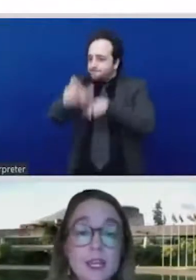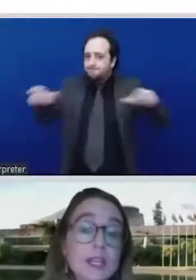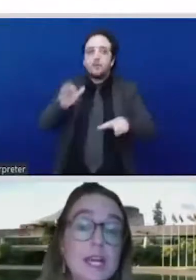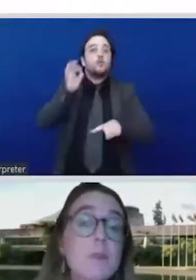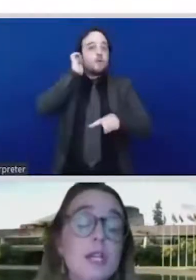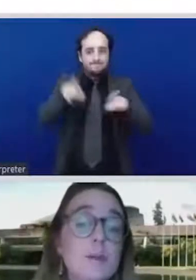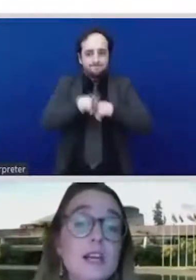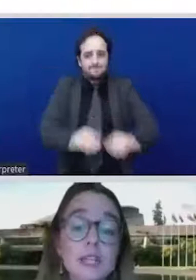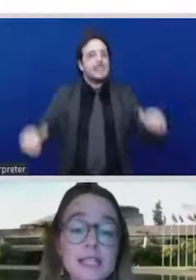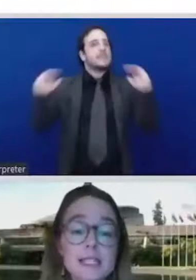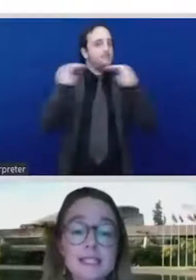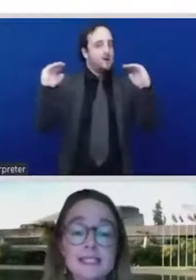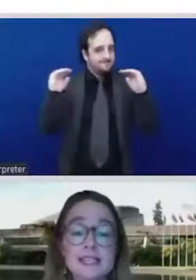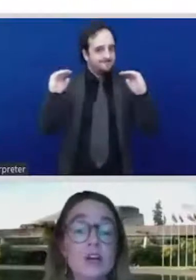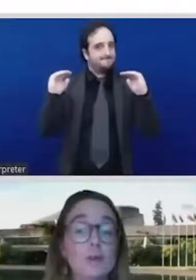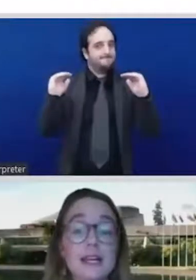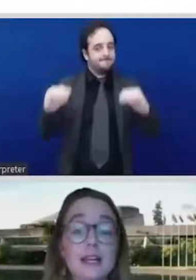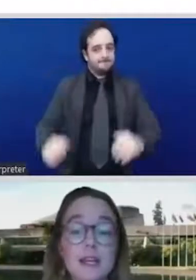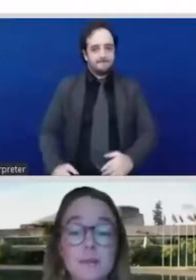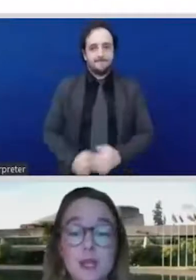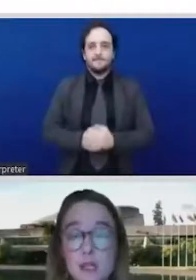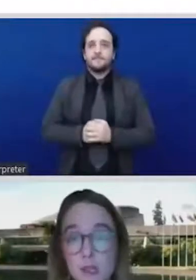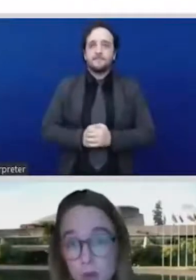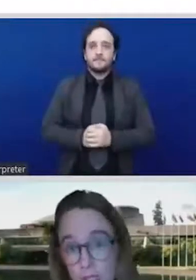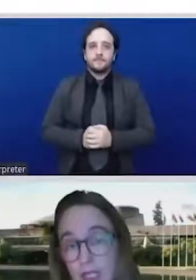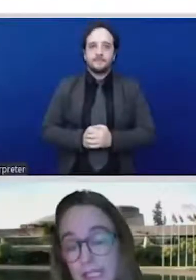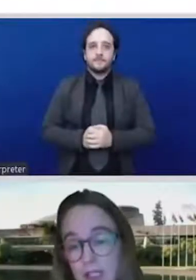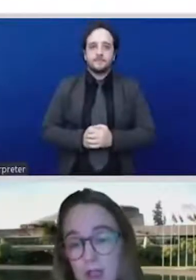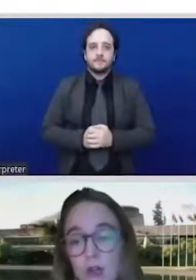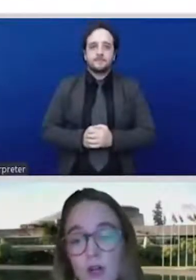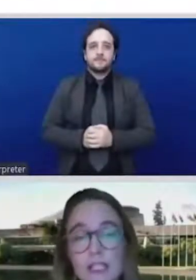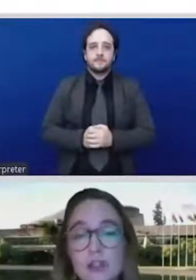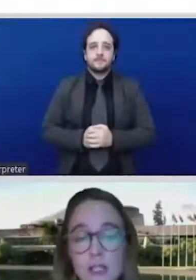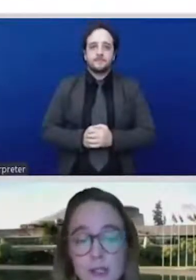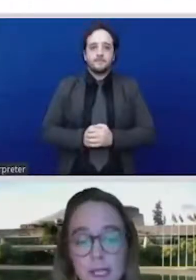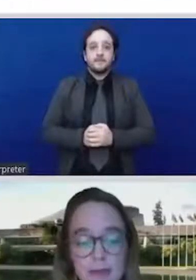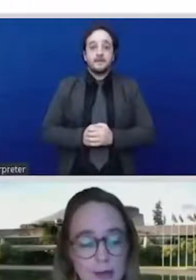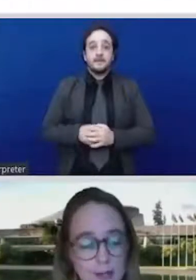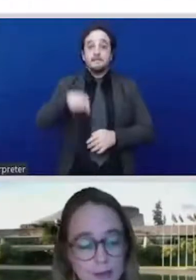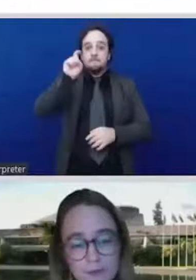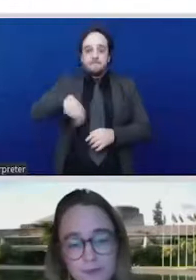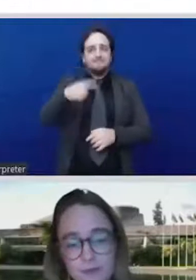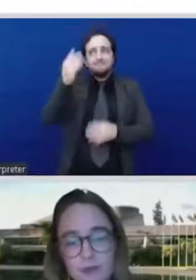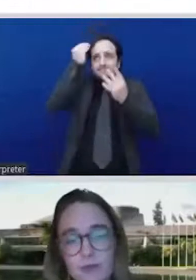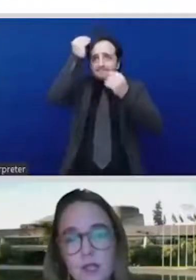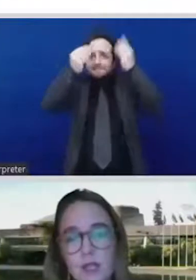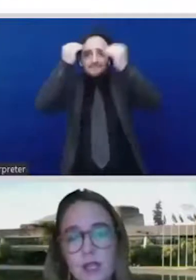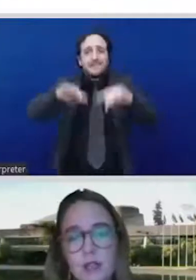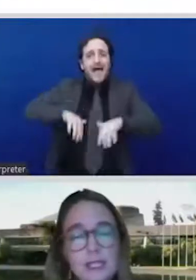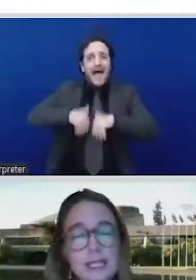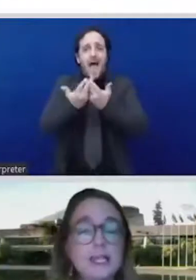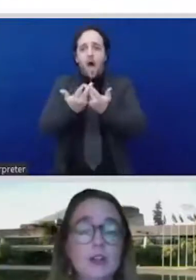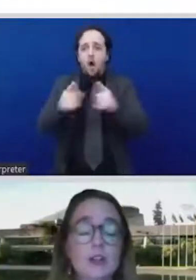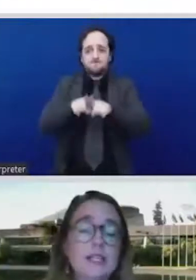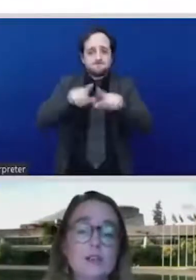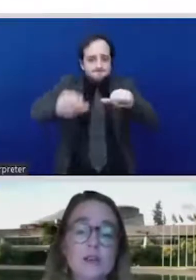reorientar, por ejemplo, las finanzas hacia la economía real, y poniendo en el centro la sostenibilidad de la vida. Entonces,